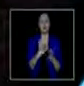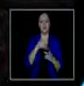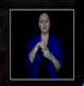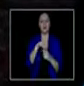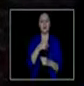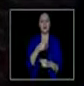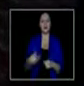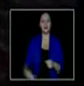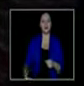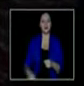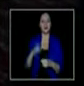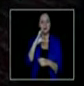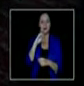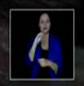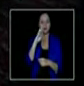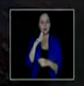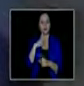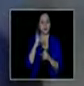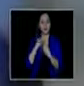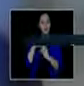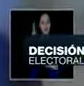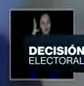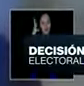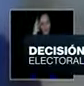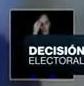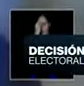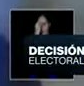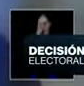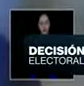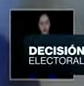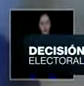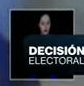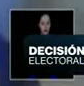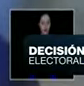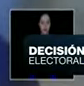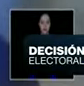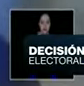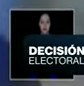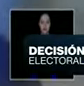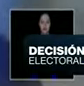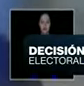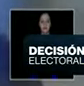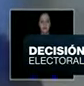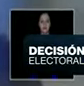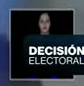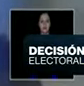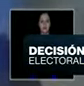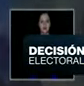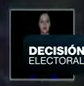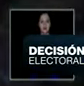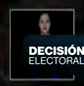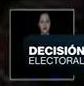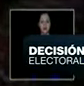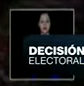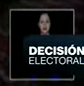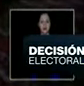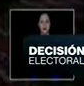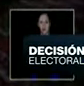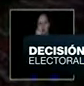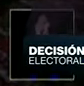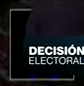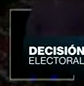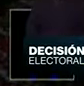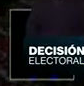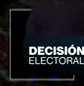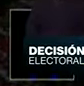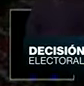presidente del organismo electoral, quien dará el reporte a esta hora de esta jornada electoral. Muy buenas tardes a